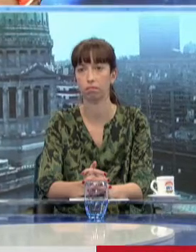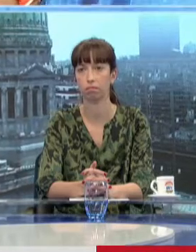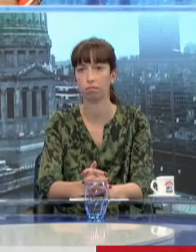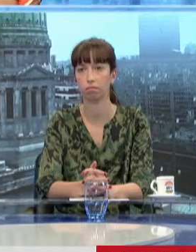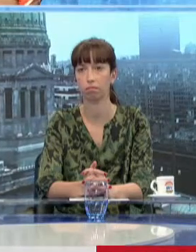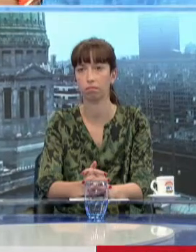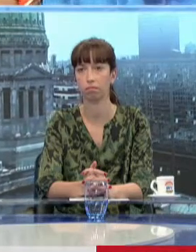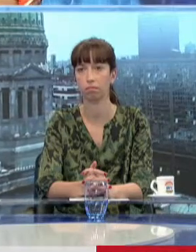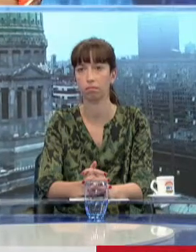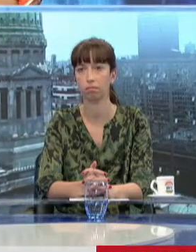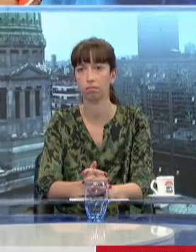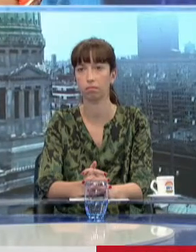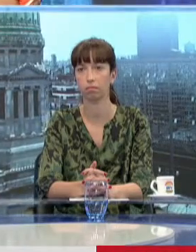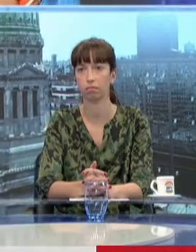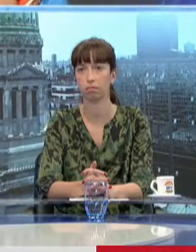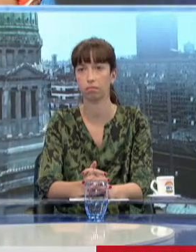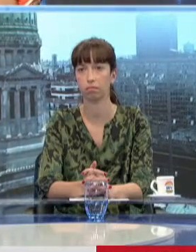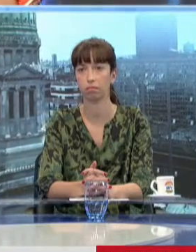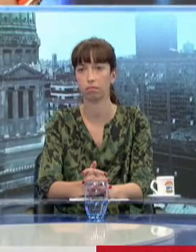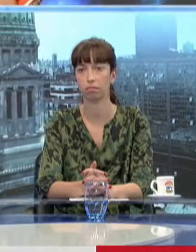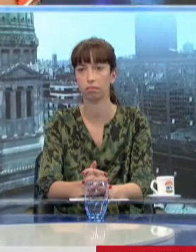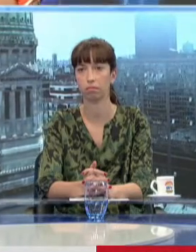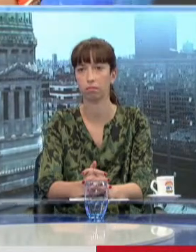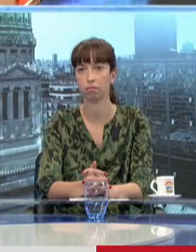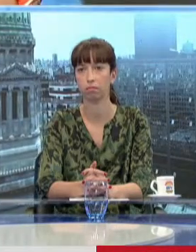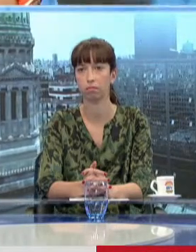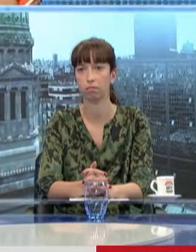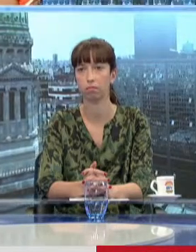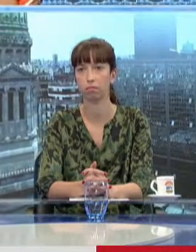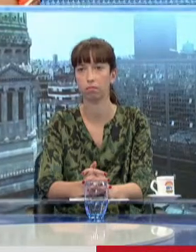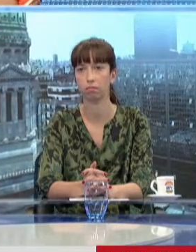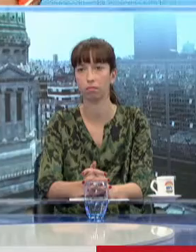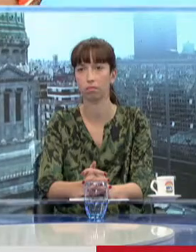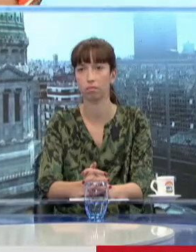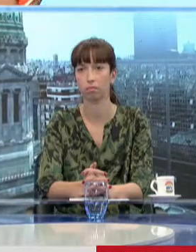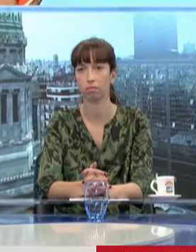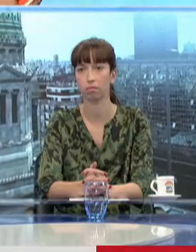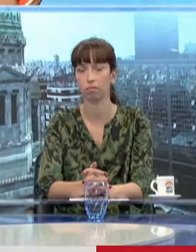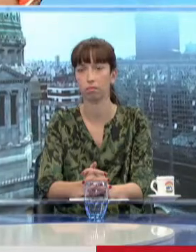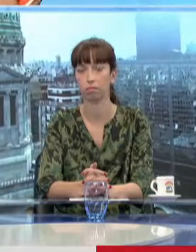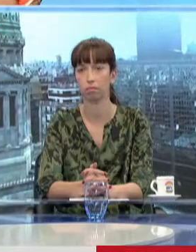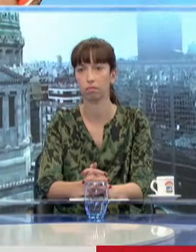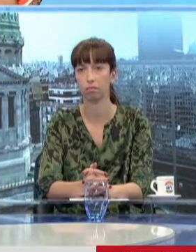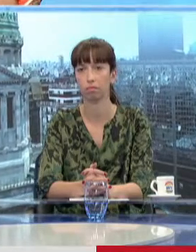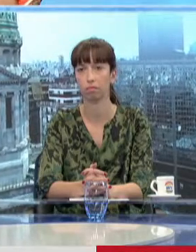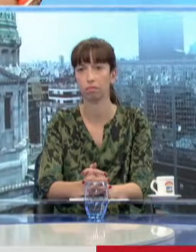creo que realmente es un tema complejo gastar más de lo que los ingresos permiten,